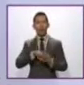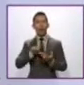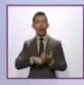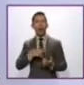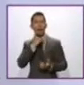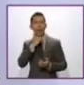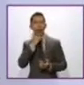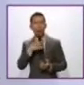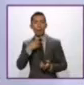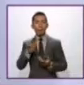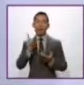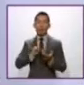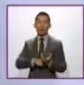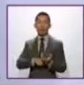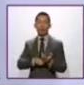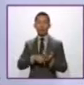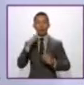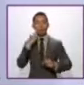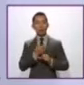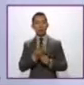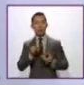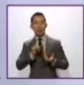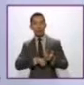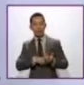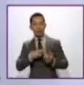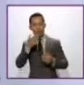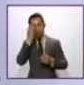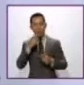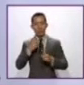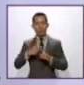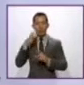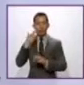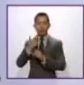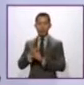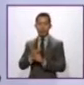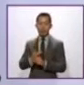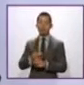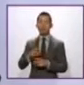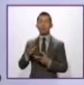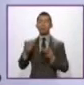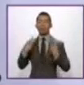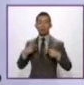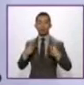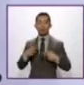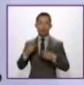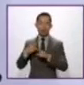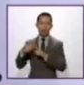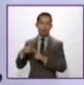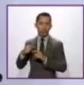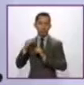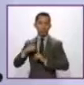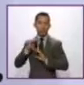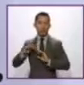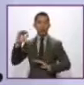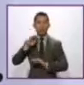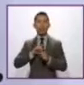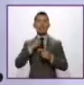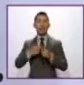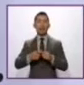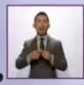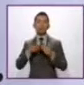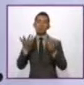los órganos de control interno que son nombrados por los titulares de los poderes ejecutivos generalmente son